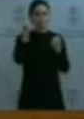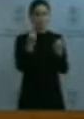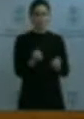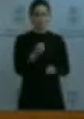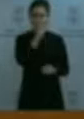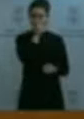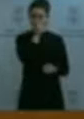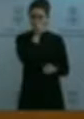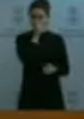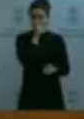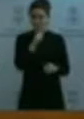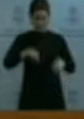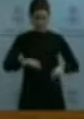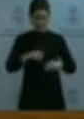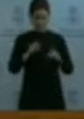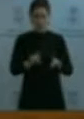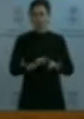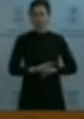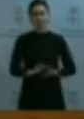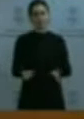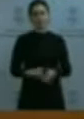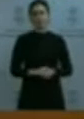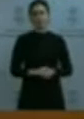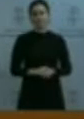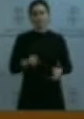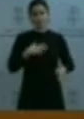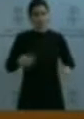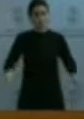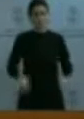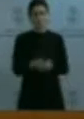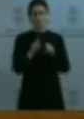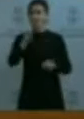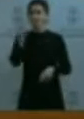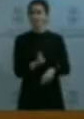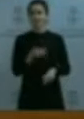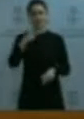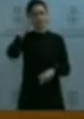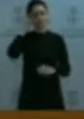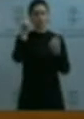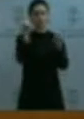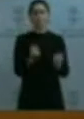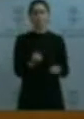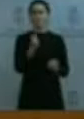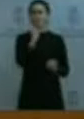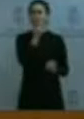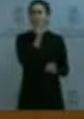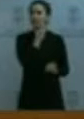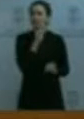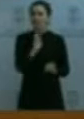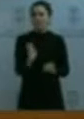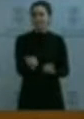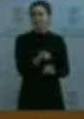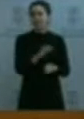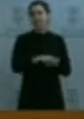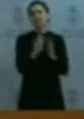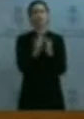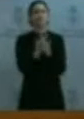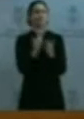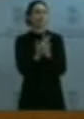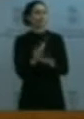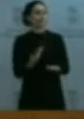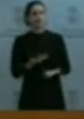mí más me da que venga el experto en ortodoncia multifactorial a hablarme de los dientes de madera.